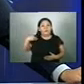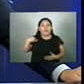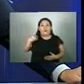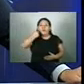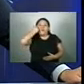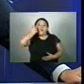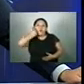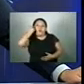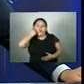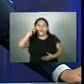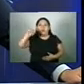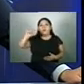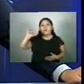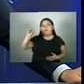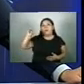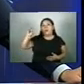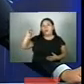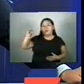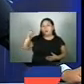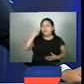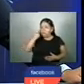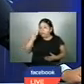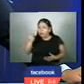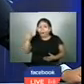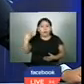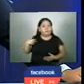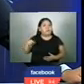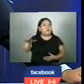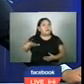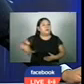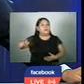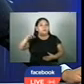una joven futbolista que fue vista por última vez en Santa Tecla.